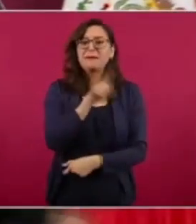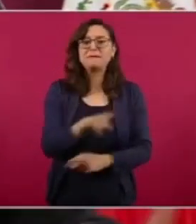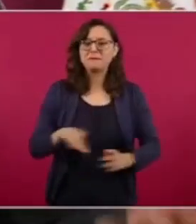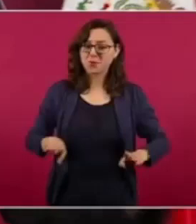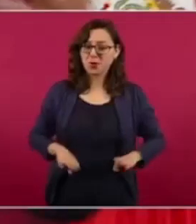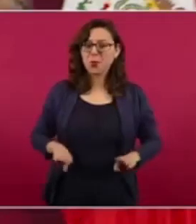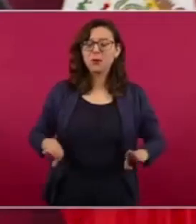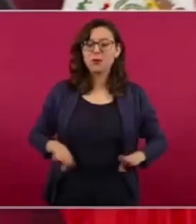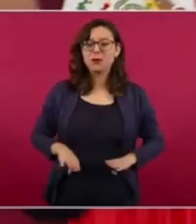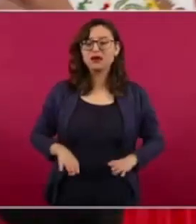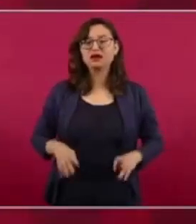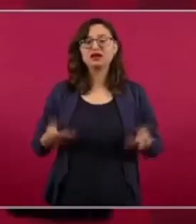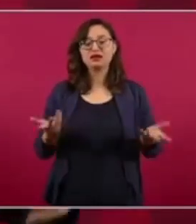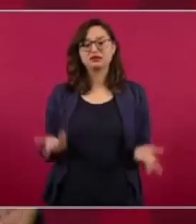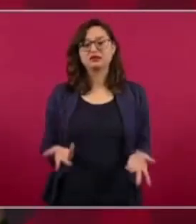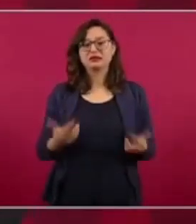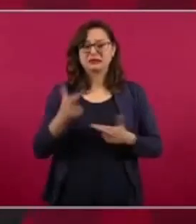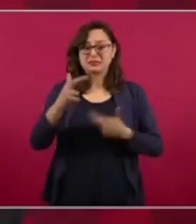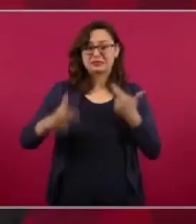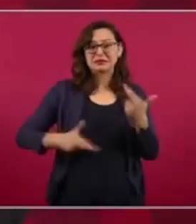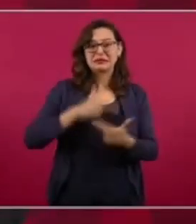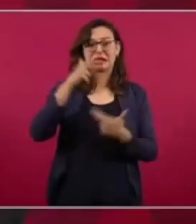el unir a toda la región.